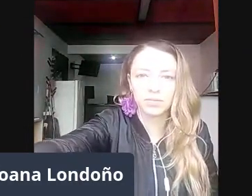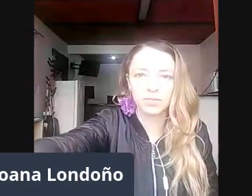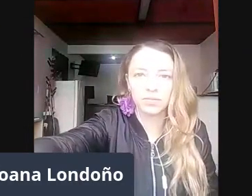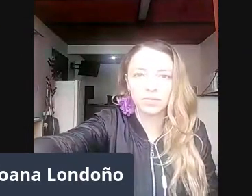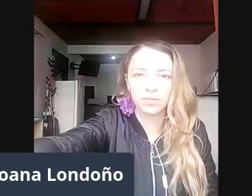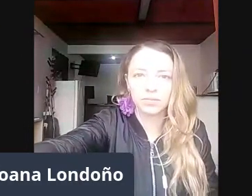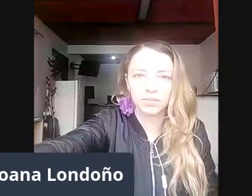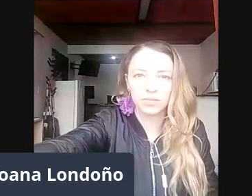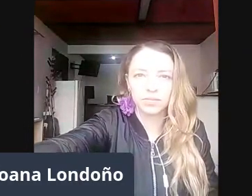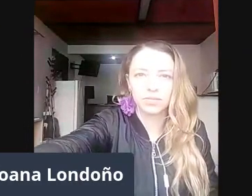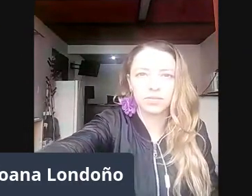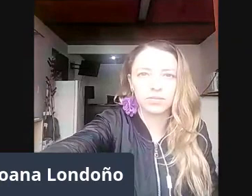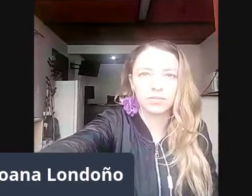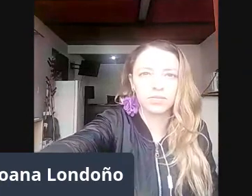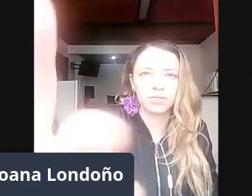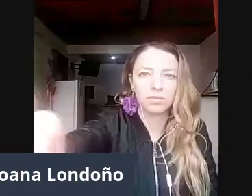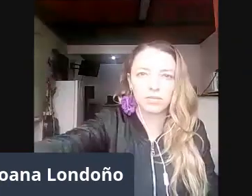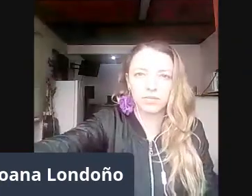vivir